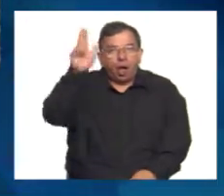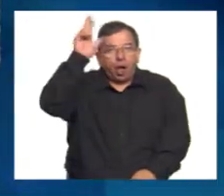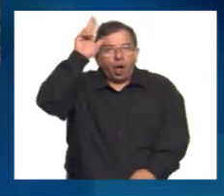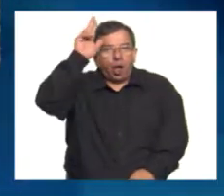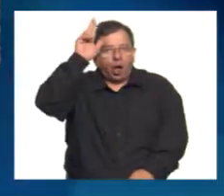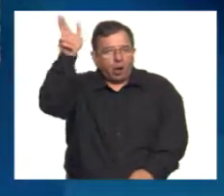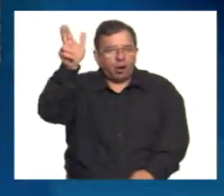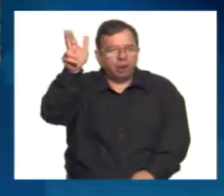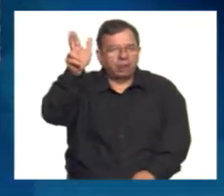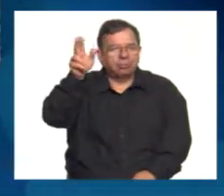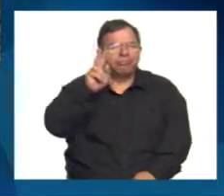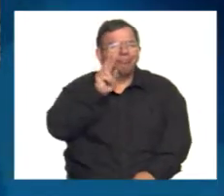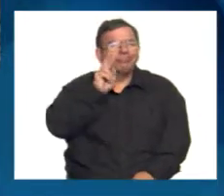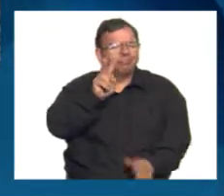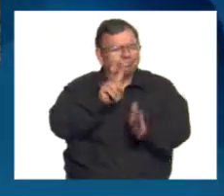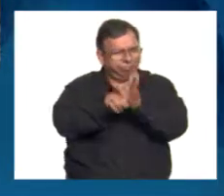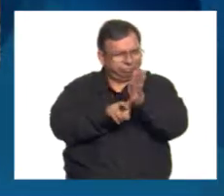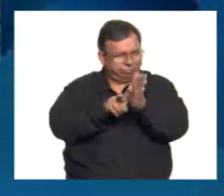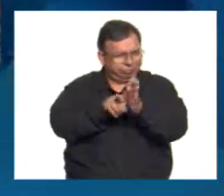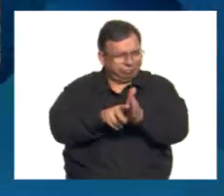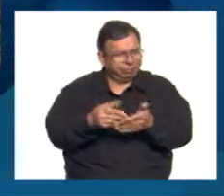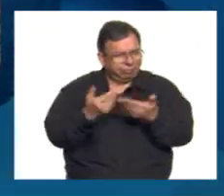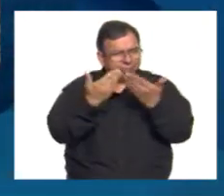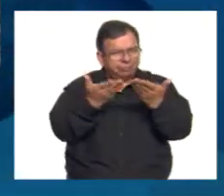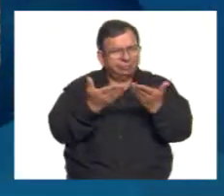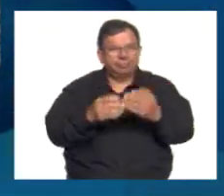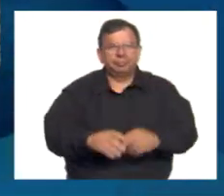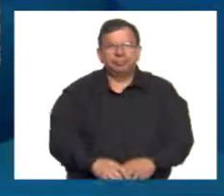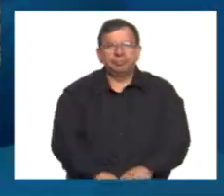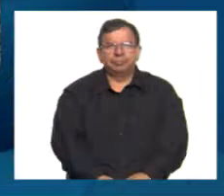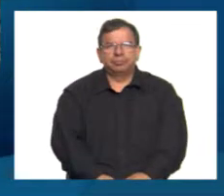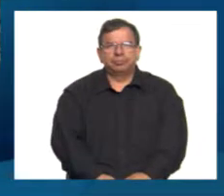¡Hola! ¡Vamos a ver el siguiente video!